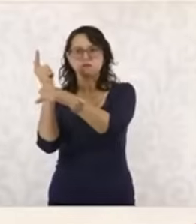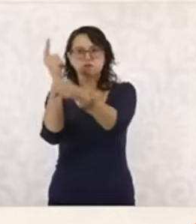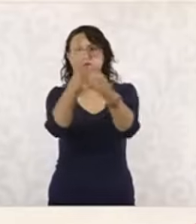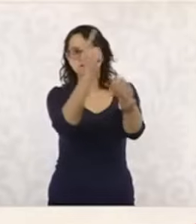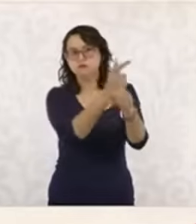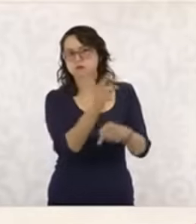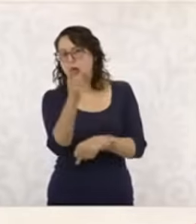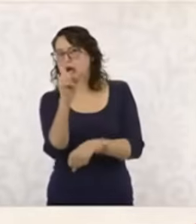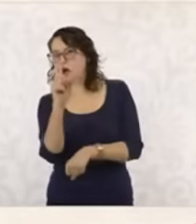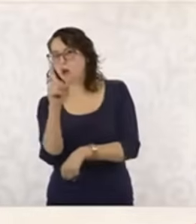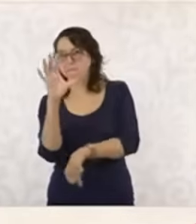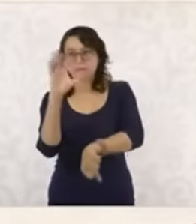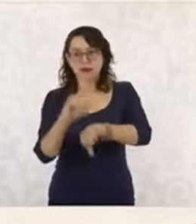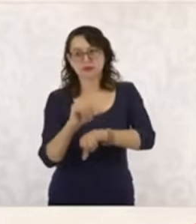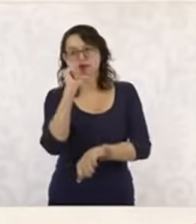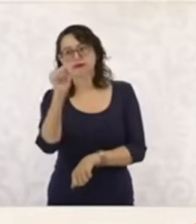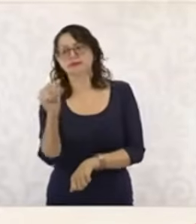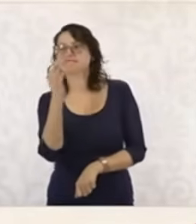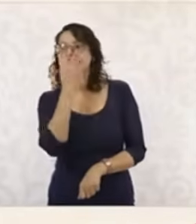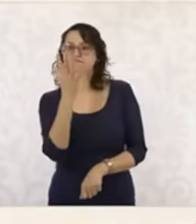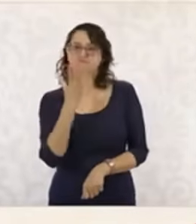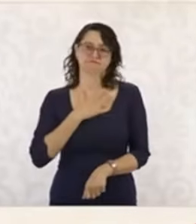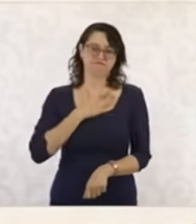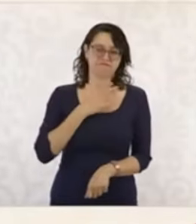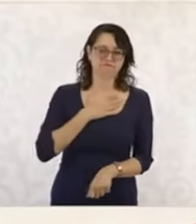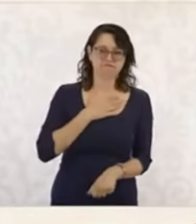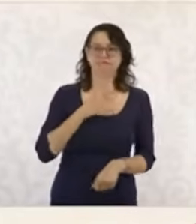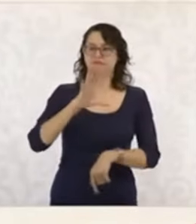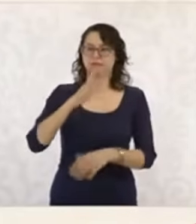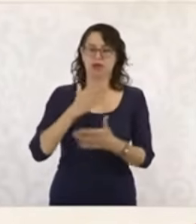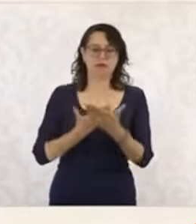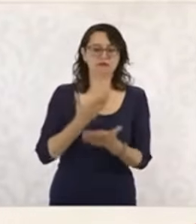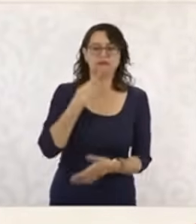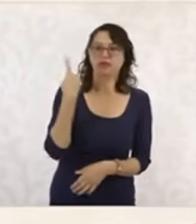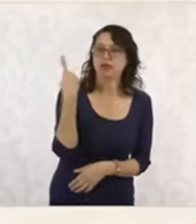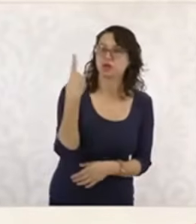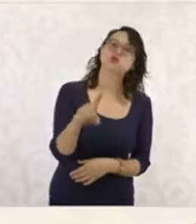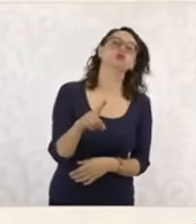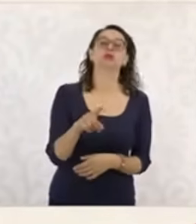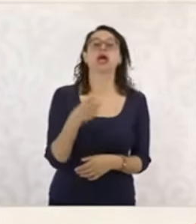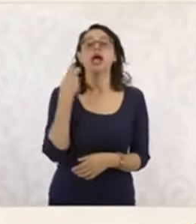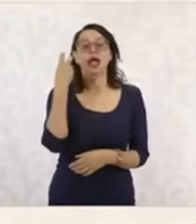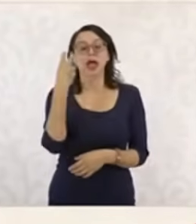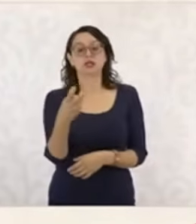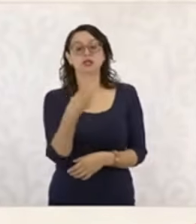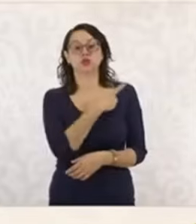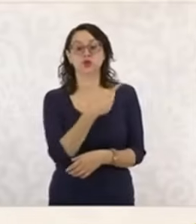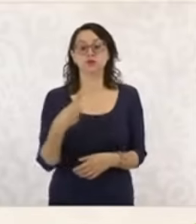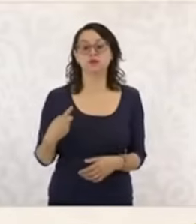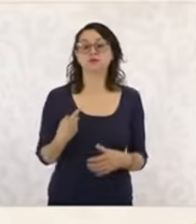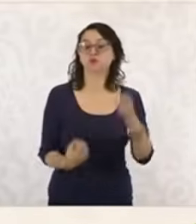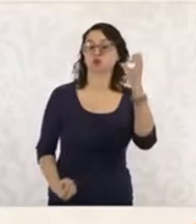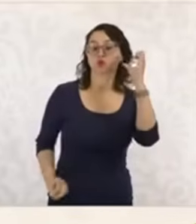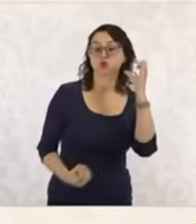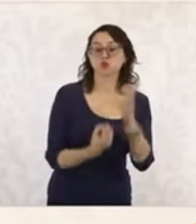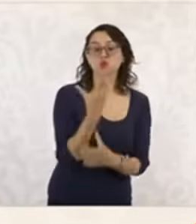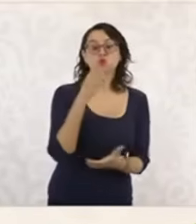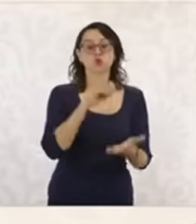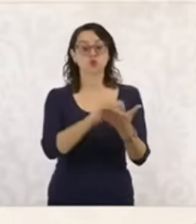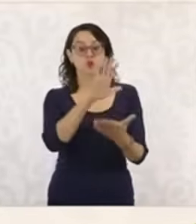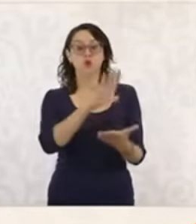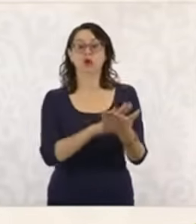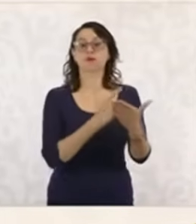casos. Esto nos va a llevar a la construcción de un nuevo registro de las aguas nacionales que